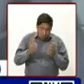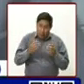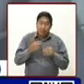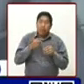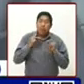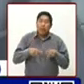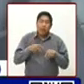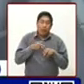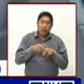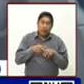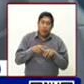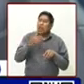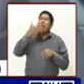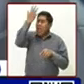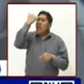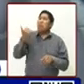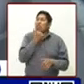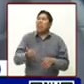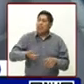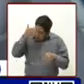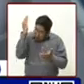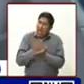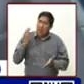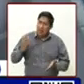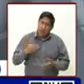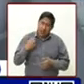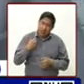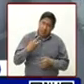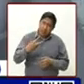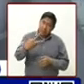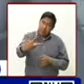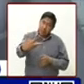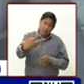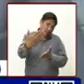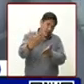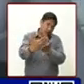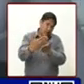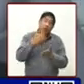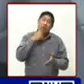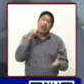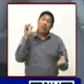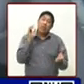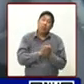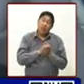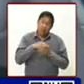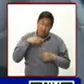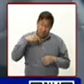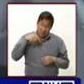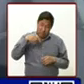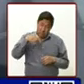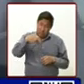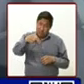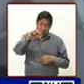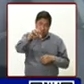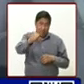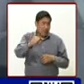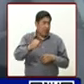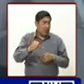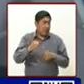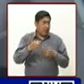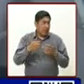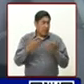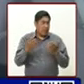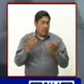en el interior, se detuvo a 3 cuadras arriba y mi esposa fue donde